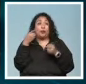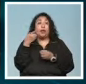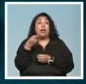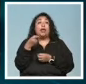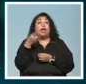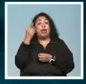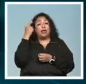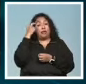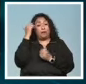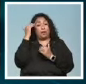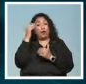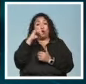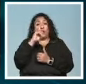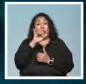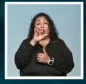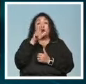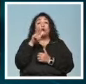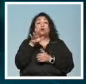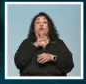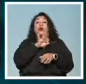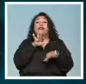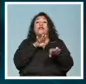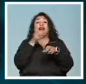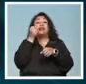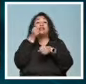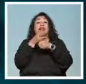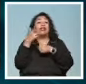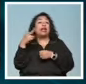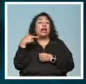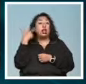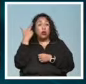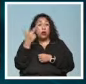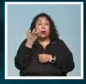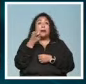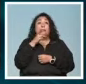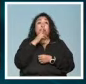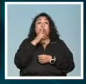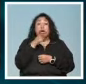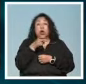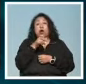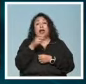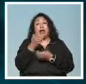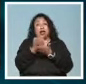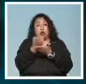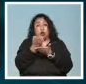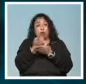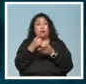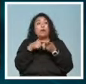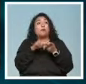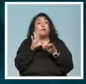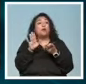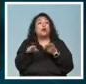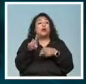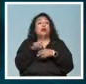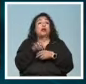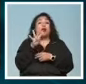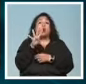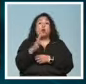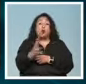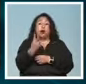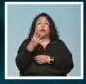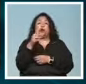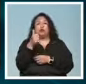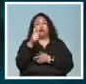etapa madura, Juan Ruiz consiguió trabajar como secretario del rey, lo que mejoró su posición económica, y murió un 4